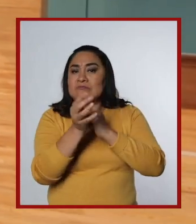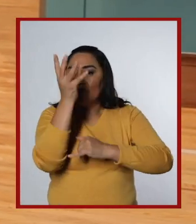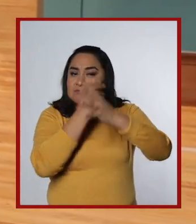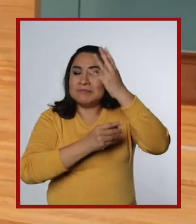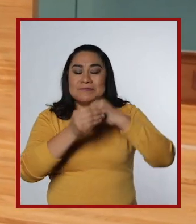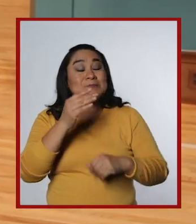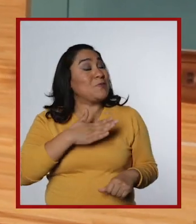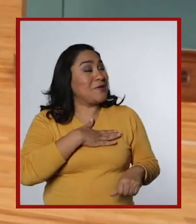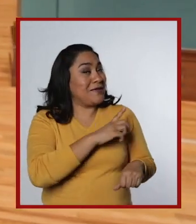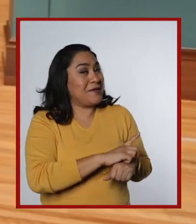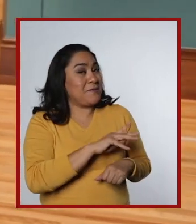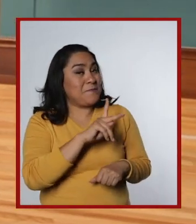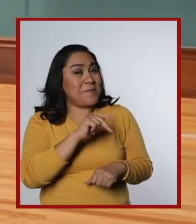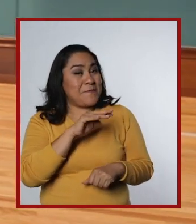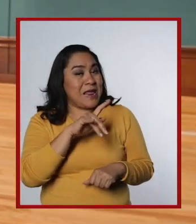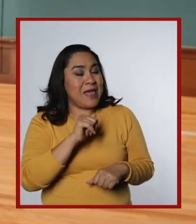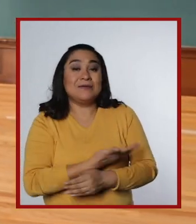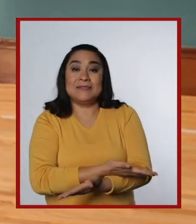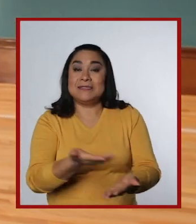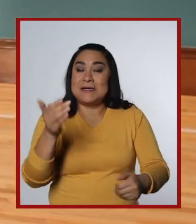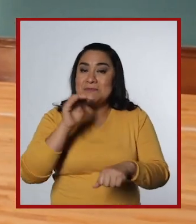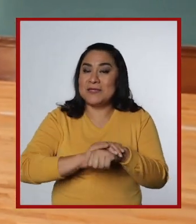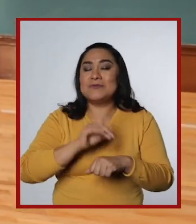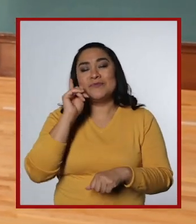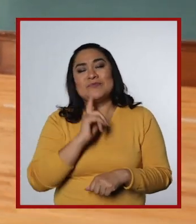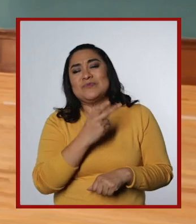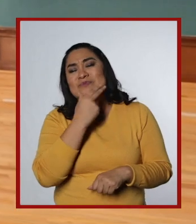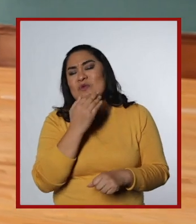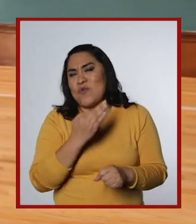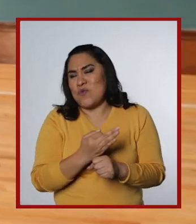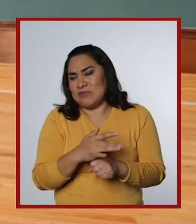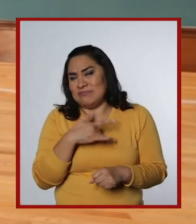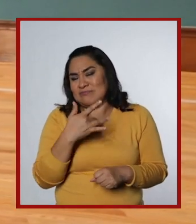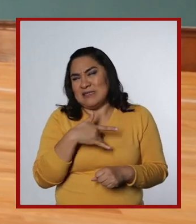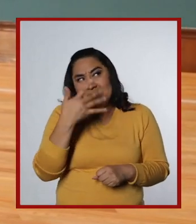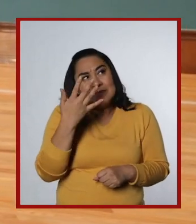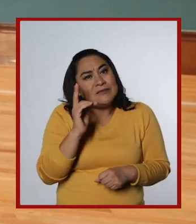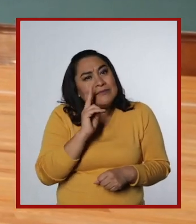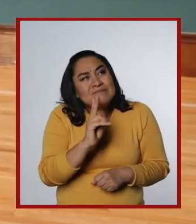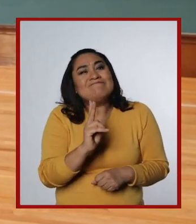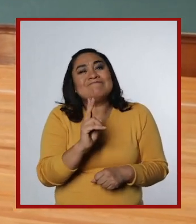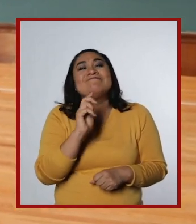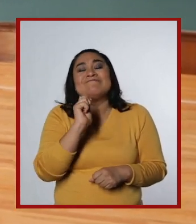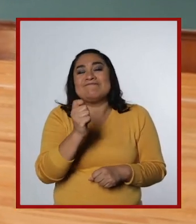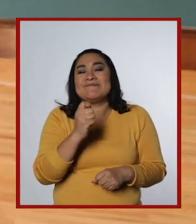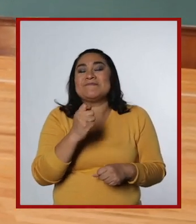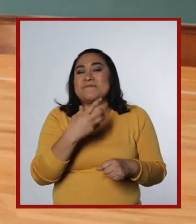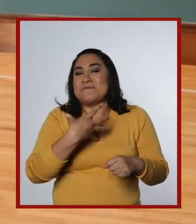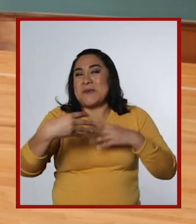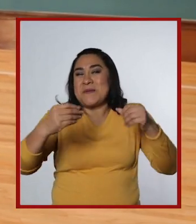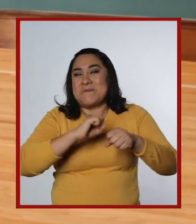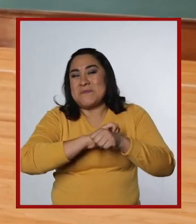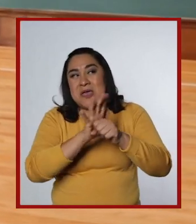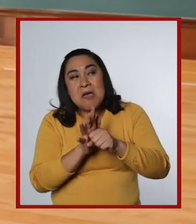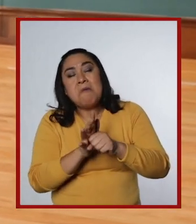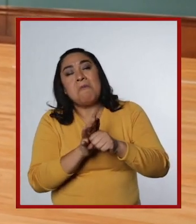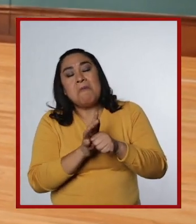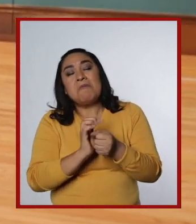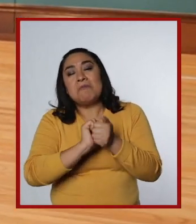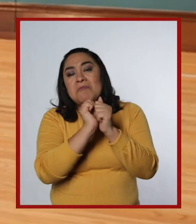conocimiento. Buenos días, Pamela. Amigas y amigos, ha sido una experiencia que con el contexto de la pandemia ha resultado